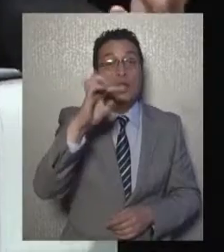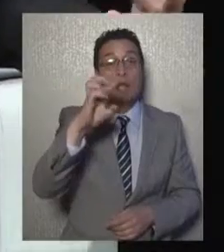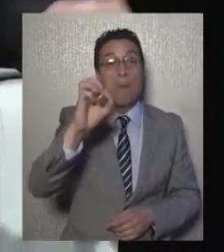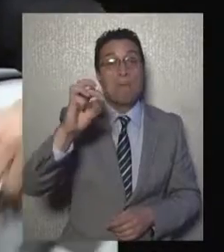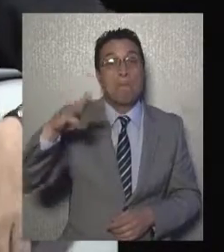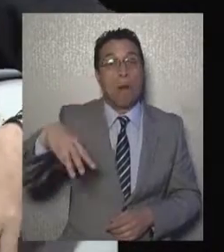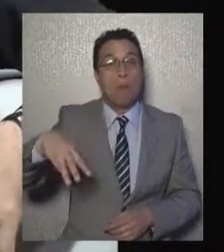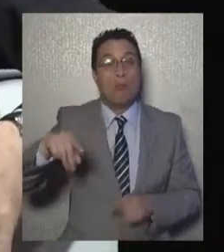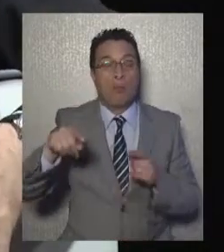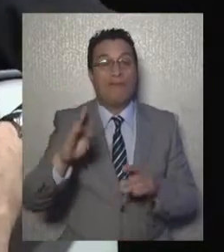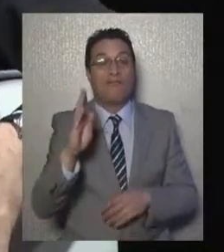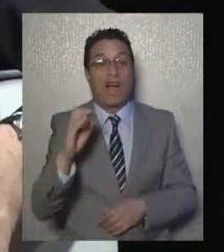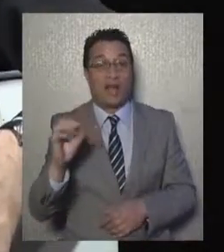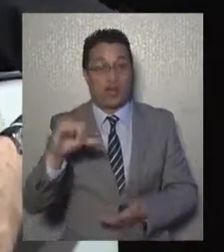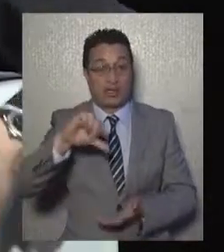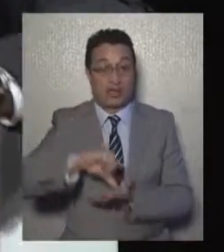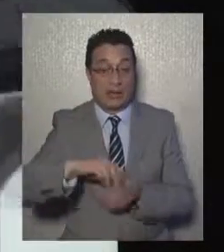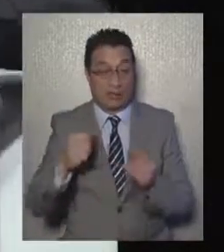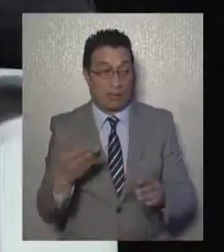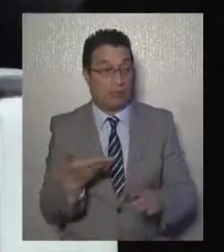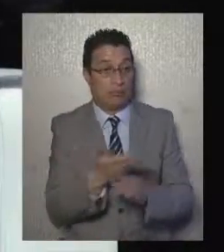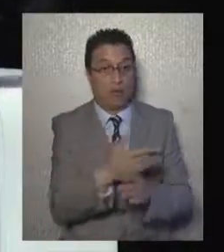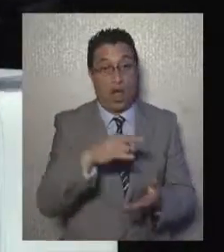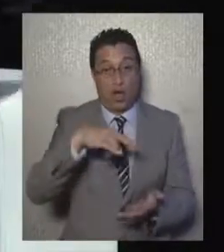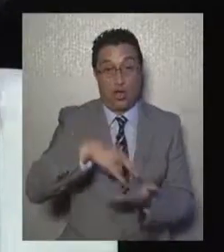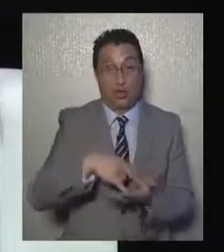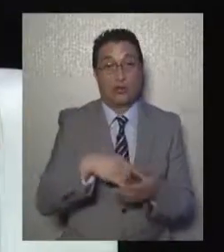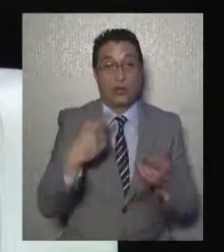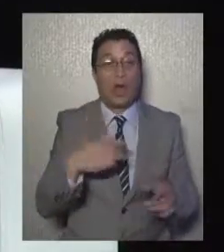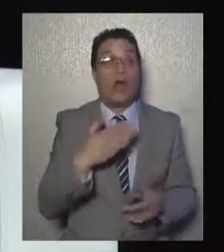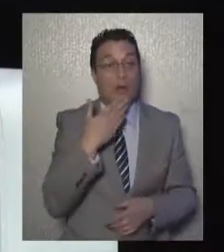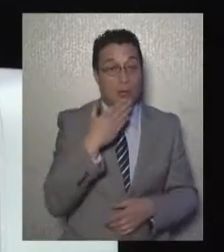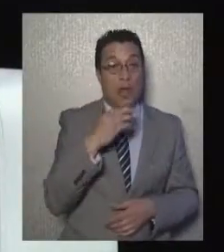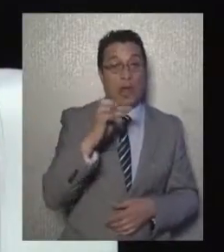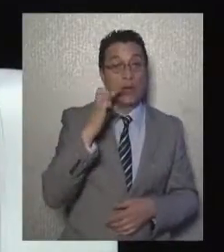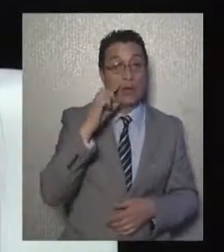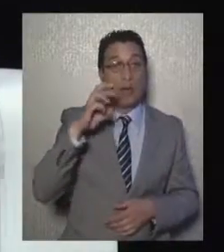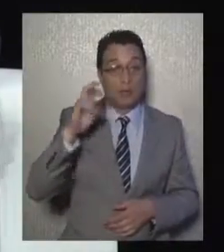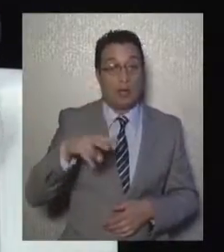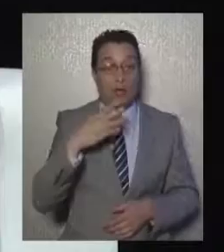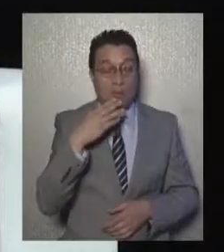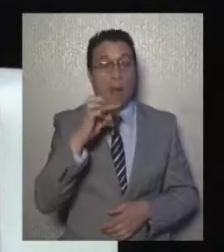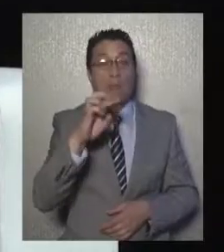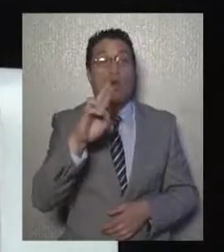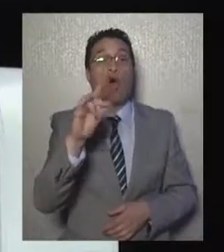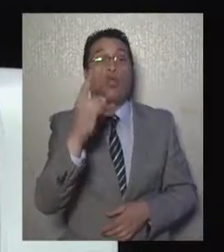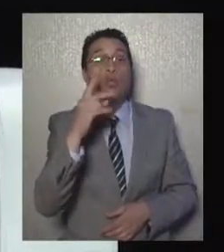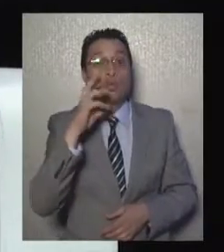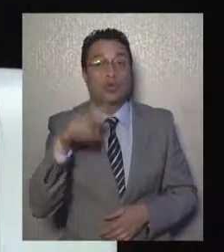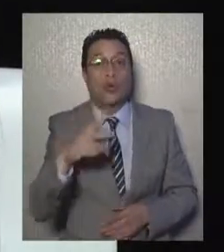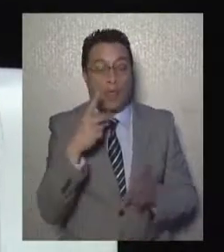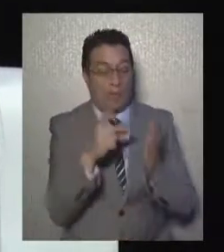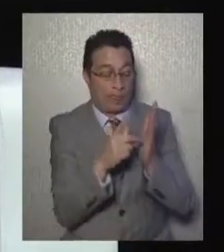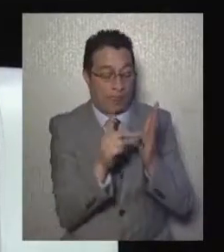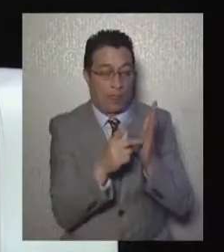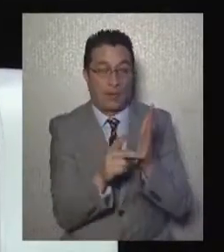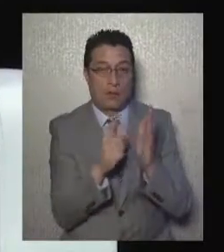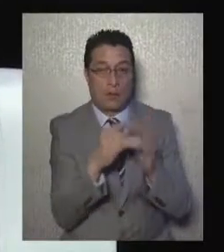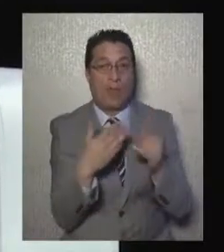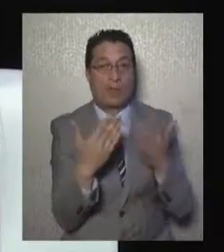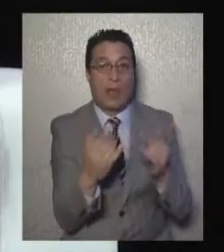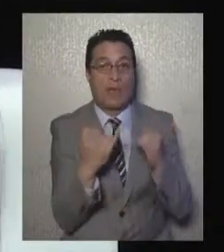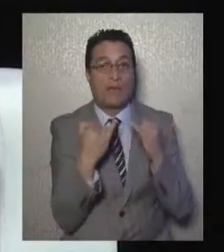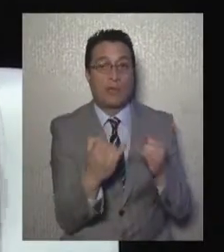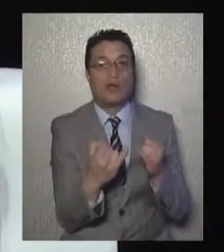del Banco Central, ¿no es cierto?, en el Congreso. Nosotros tenemos que generar un IPOM de la productividad una vez al año, donde planteemos este diagnóstico y tratemos de entregar información